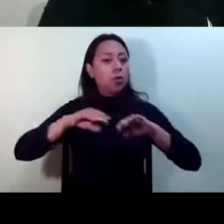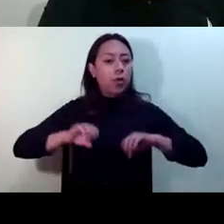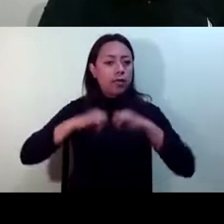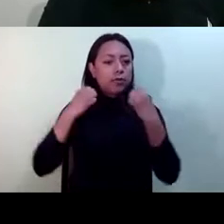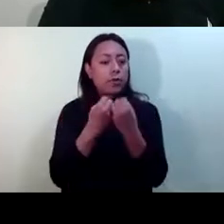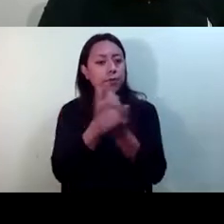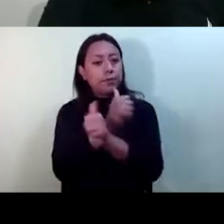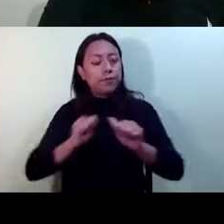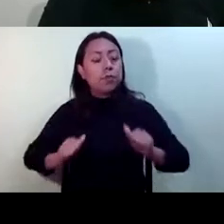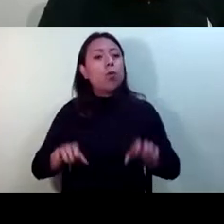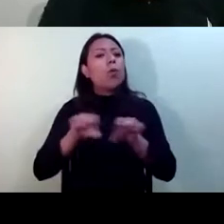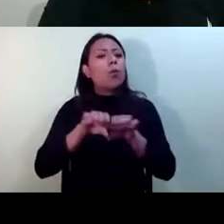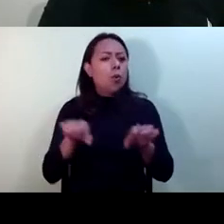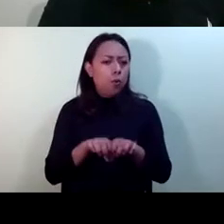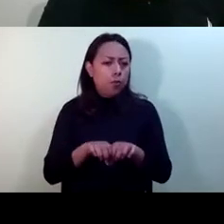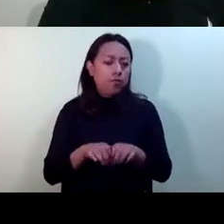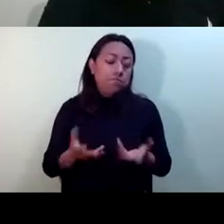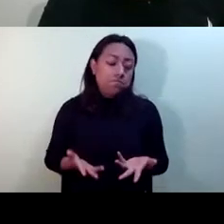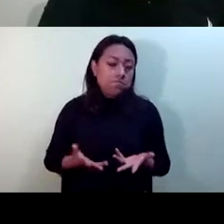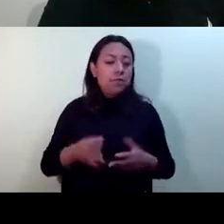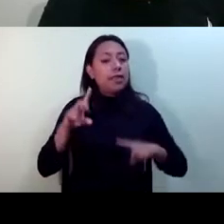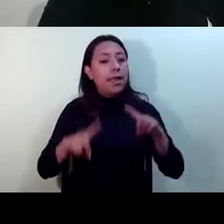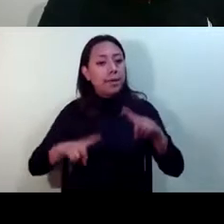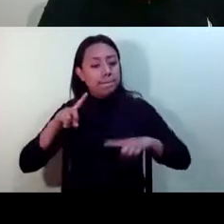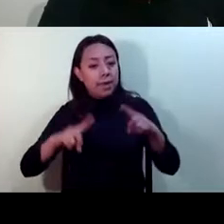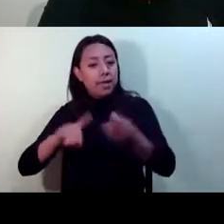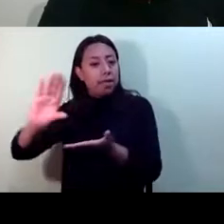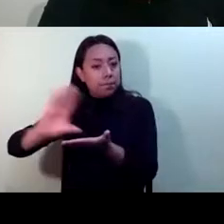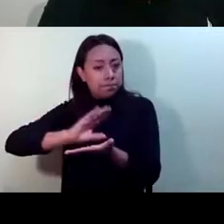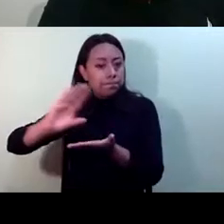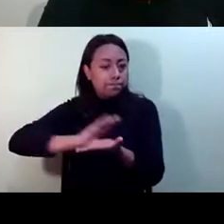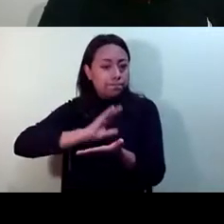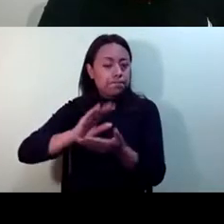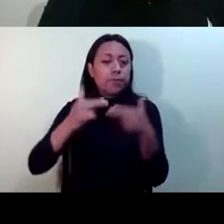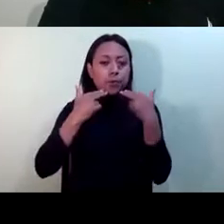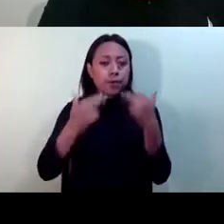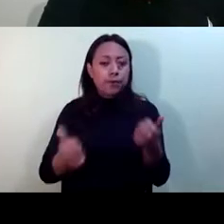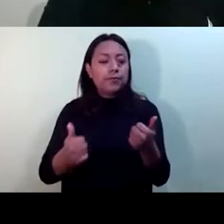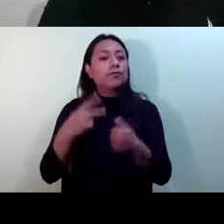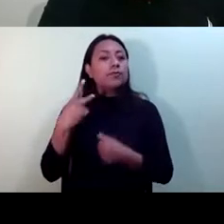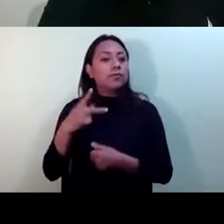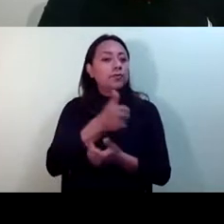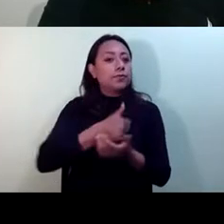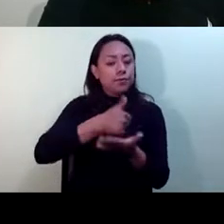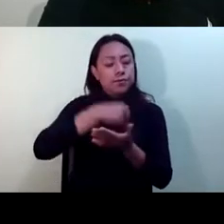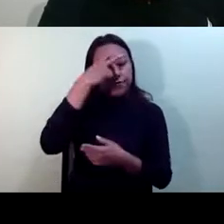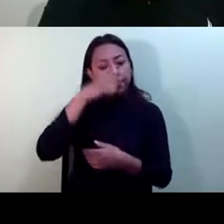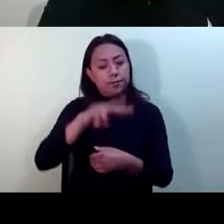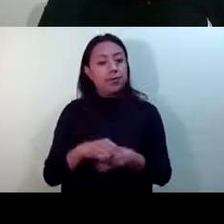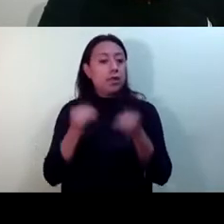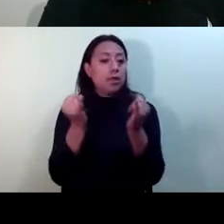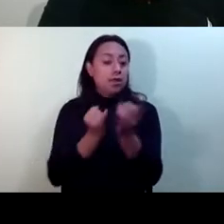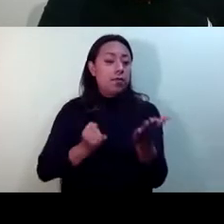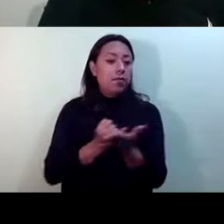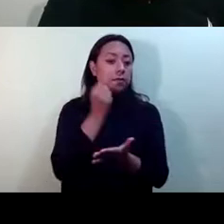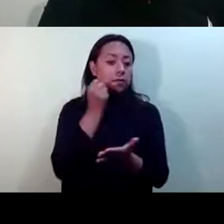estará sujeto a las previsiones de ingresos de la hacienda pública de la ciudad. Y toda vez que el dictamen